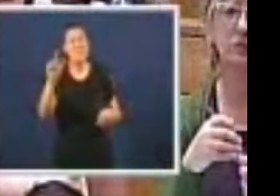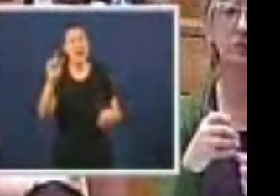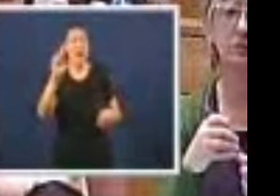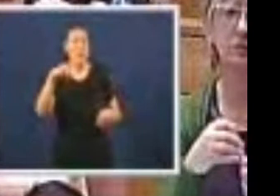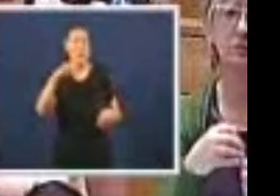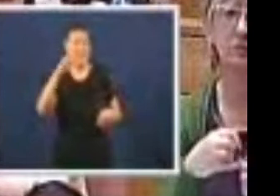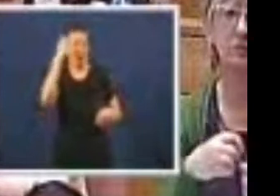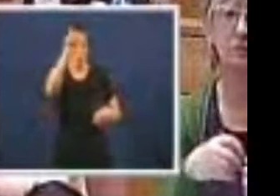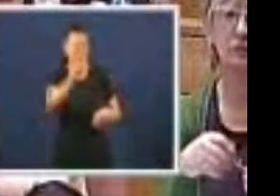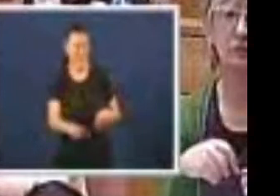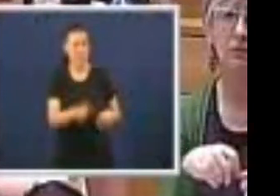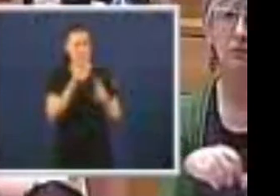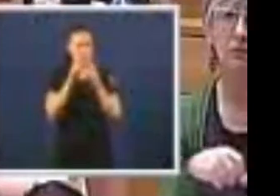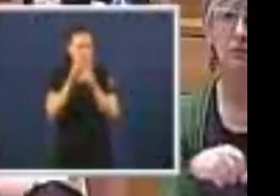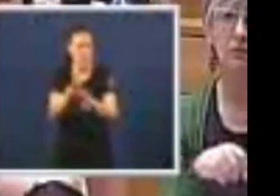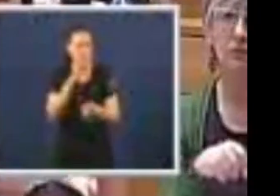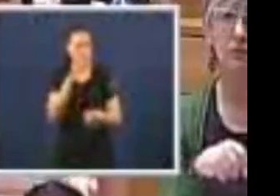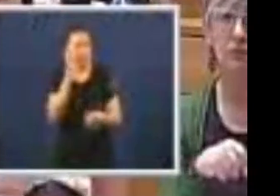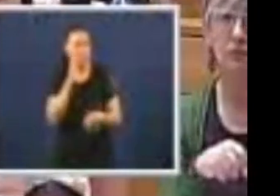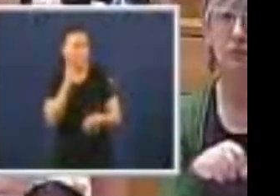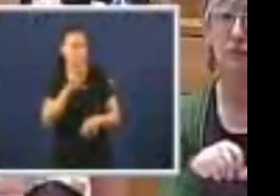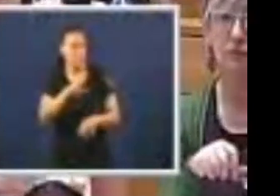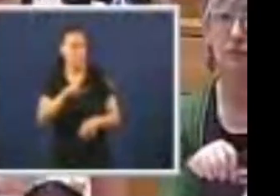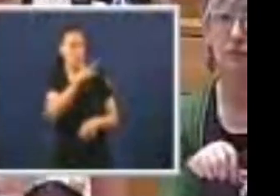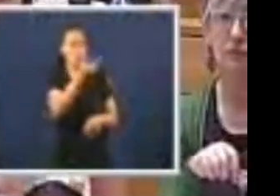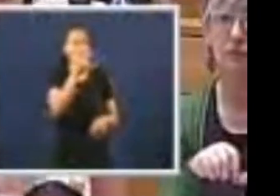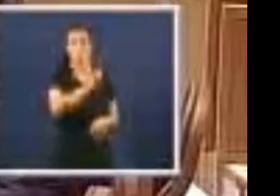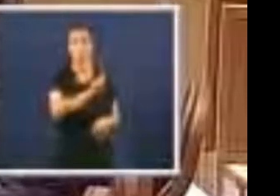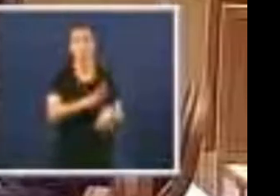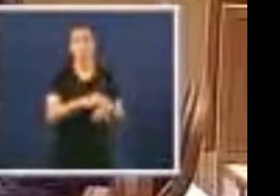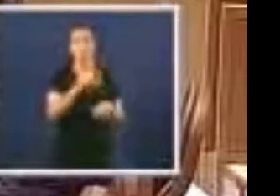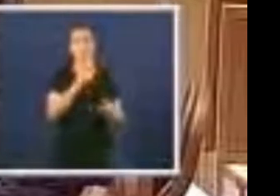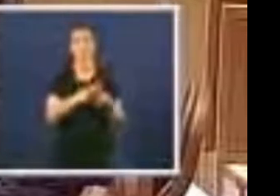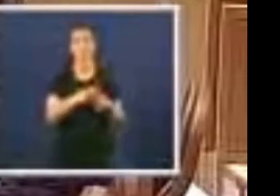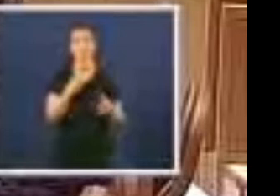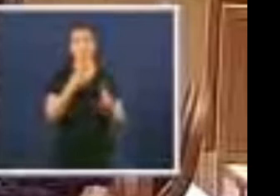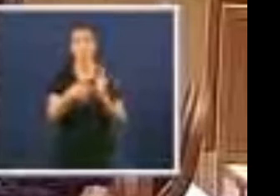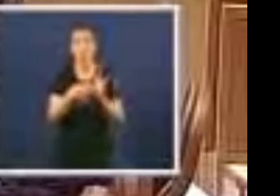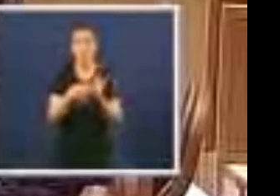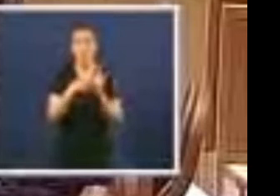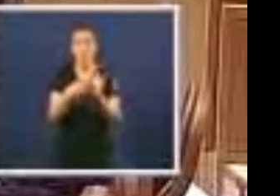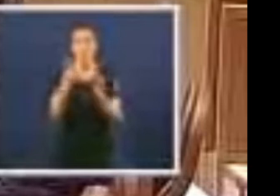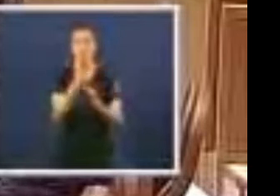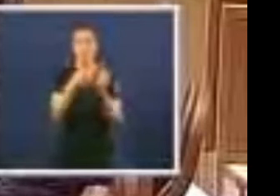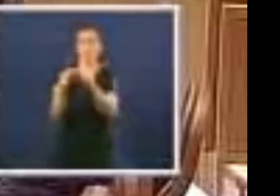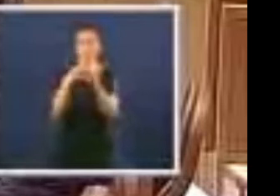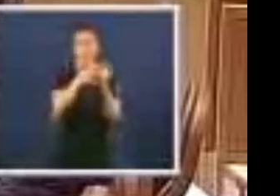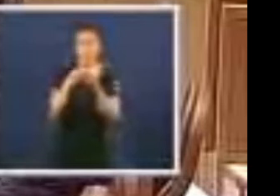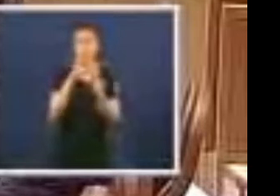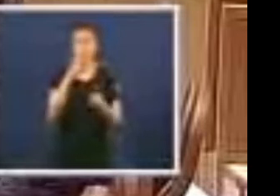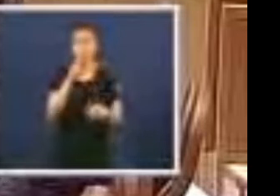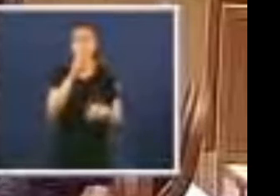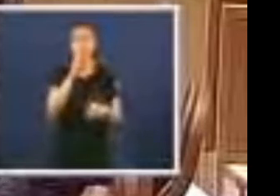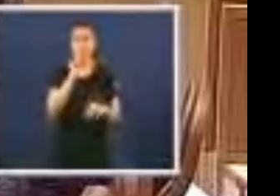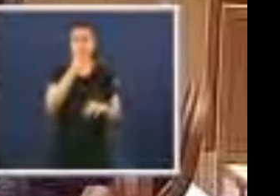O silencio faino cómplice desa situación, señor Feijóo. Faino cómplice. Vostede, de que